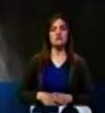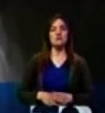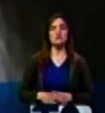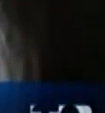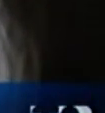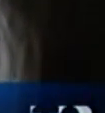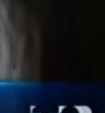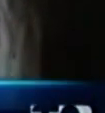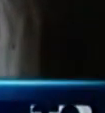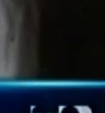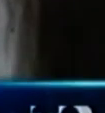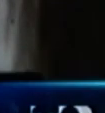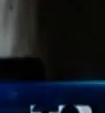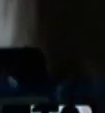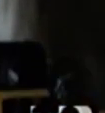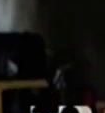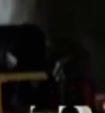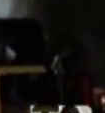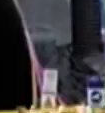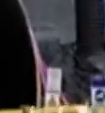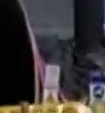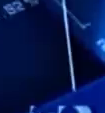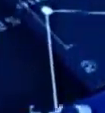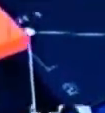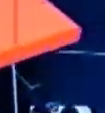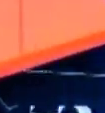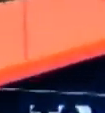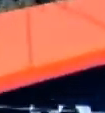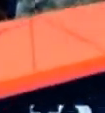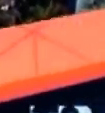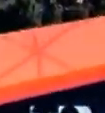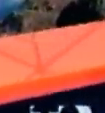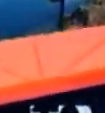Fierro en Zamora Chinchipe, María del Rocío Coronel, 24 horas.